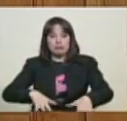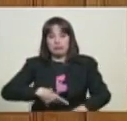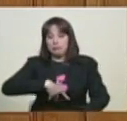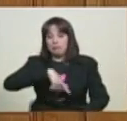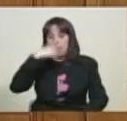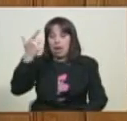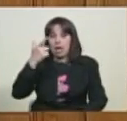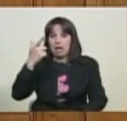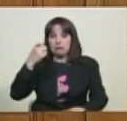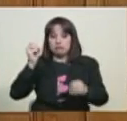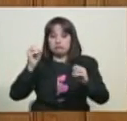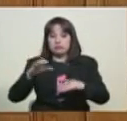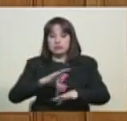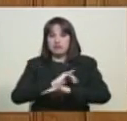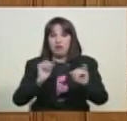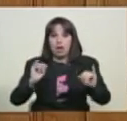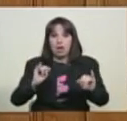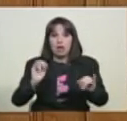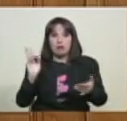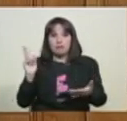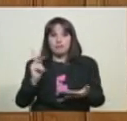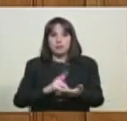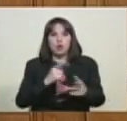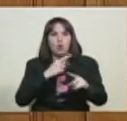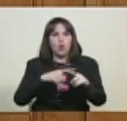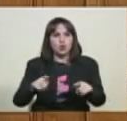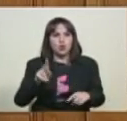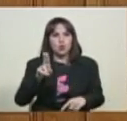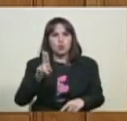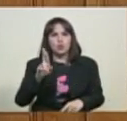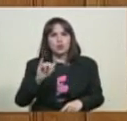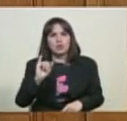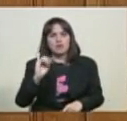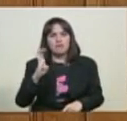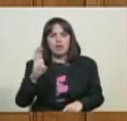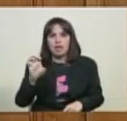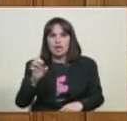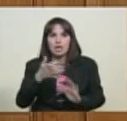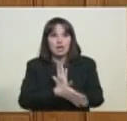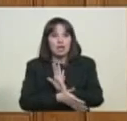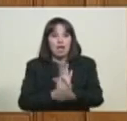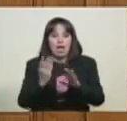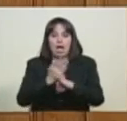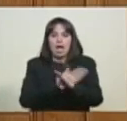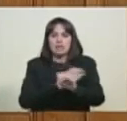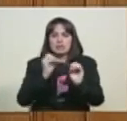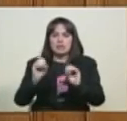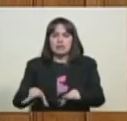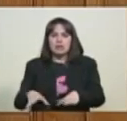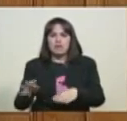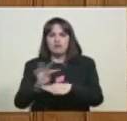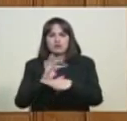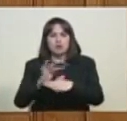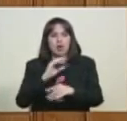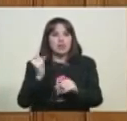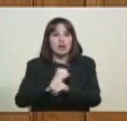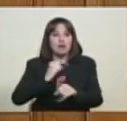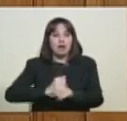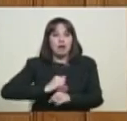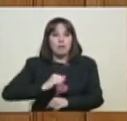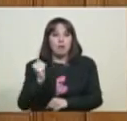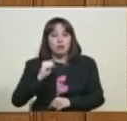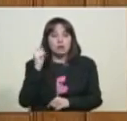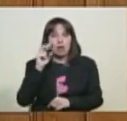que gloria, el expresidente Álvaro Uribe Vélez, los exfuncionarios traidores que se encuentran viviendo en Bogotá